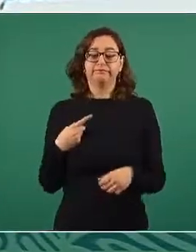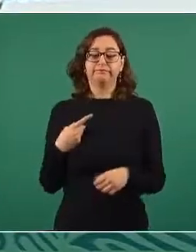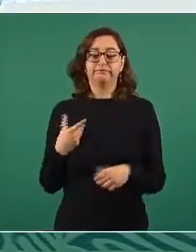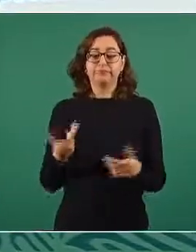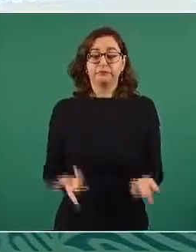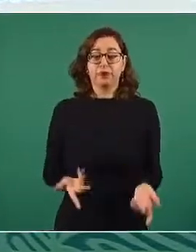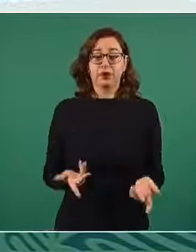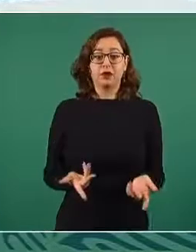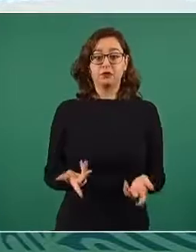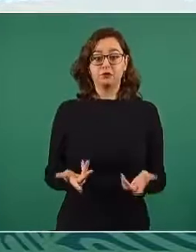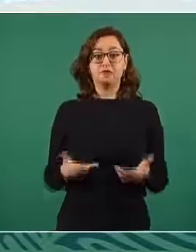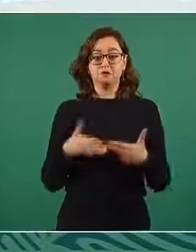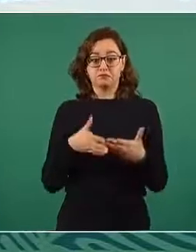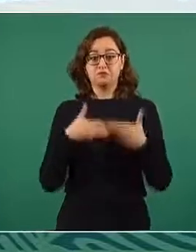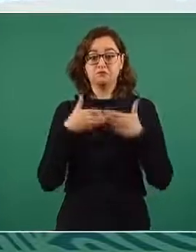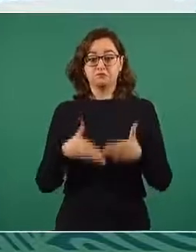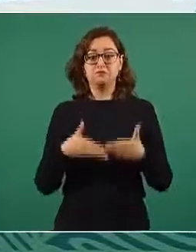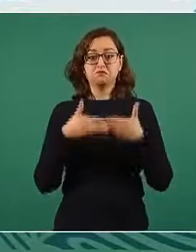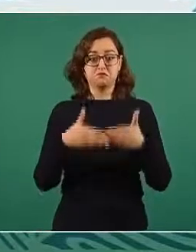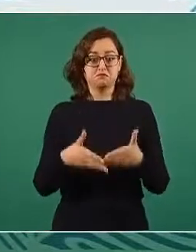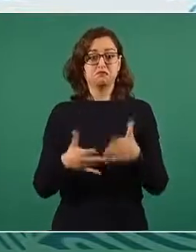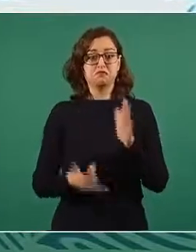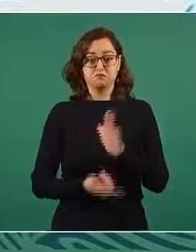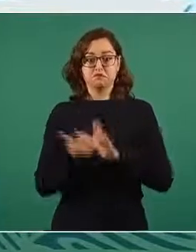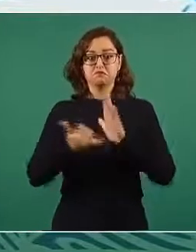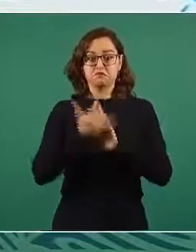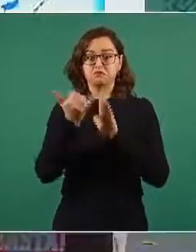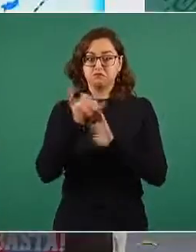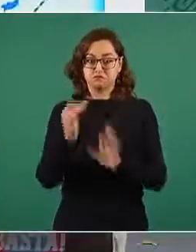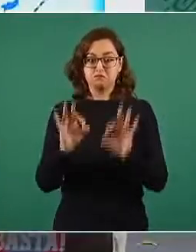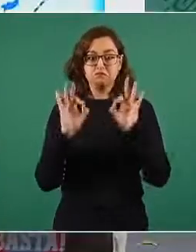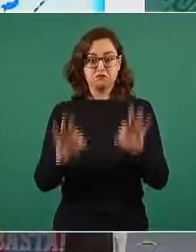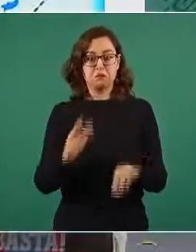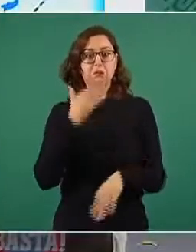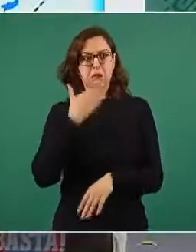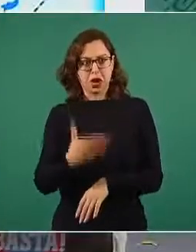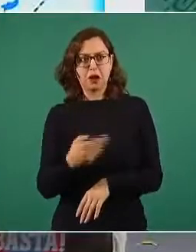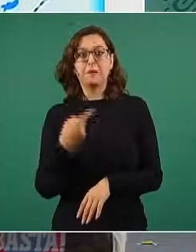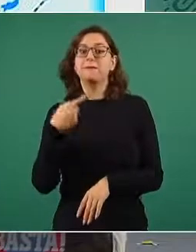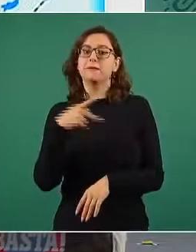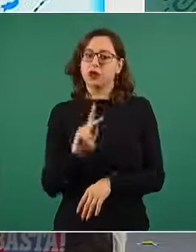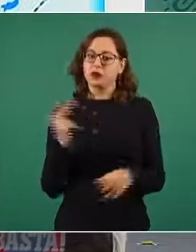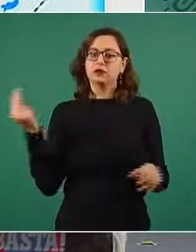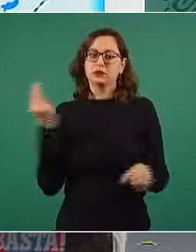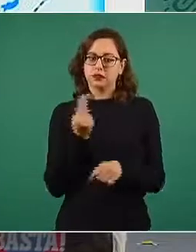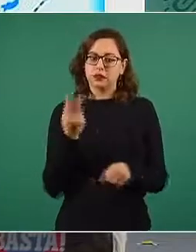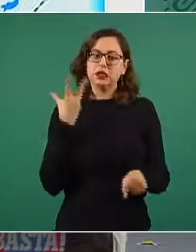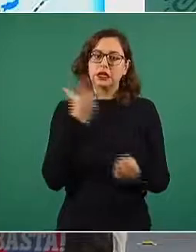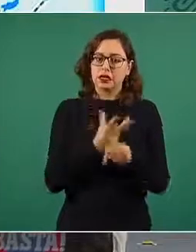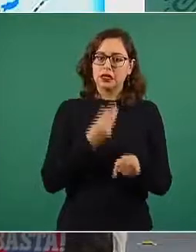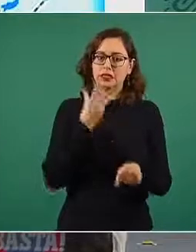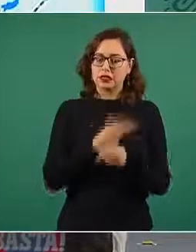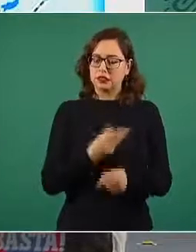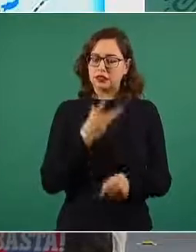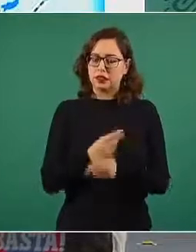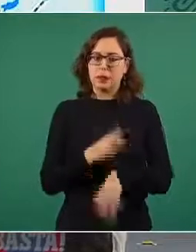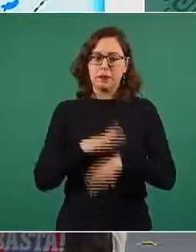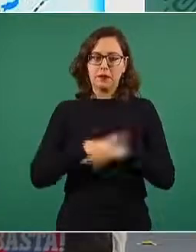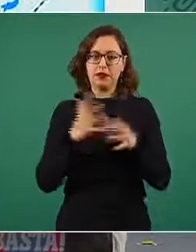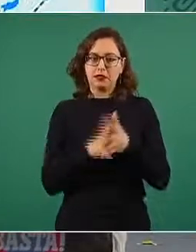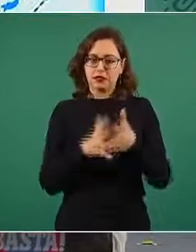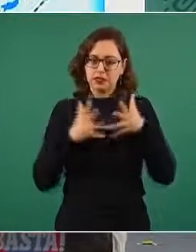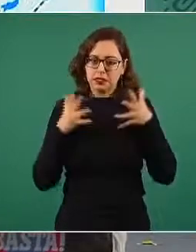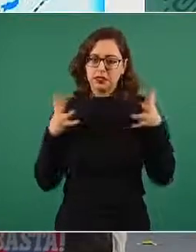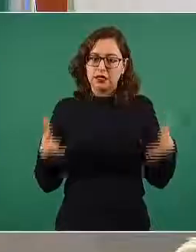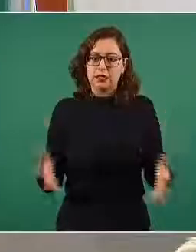están mal hechos, son buenas obras, pero las estamos ampliando, mejorando. Estos dos,